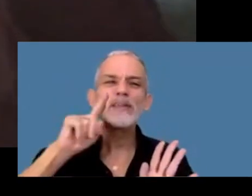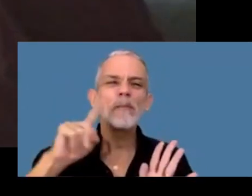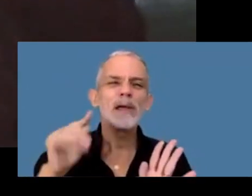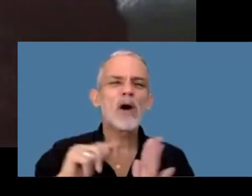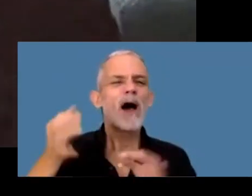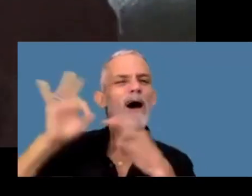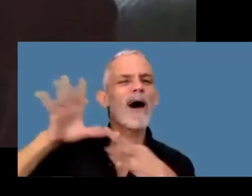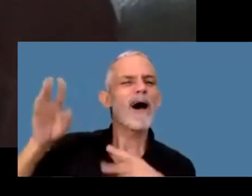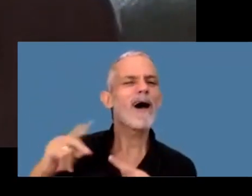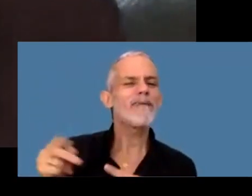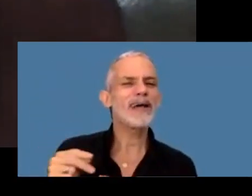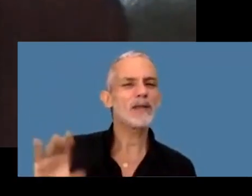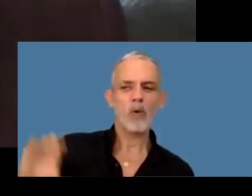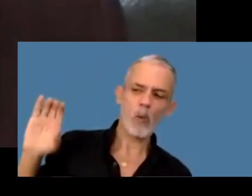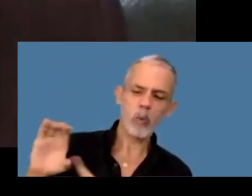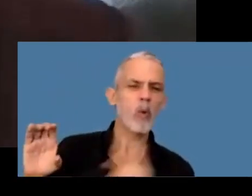está la documental?